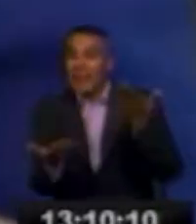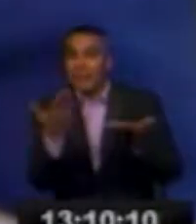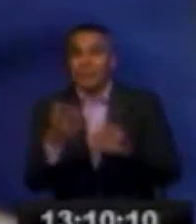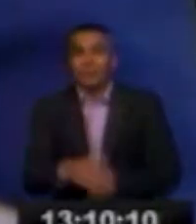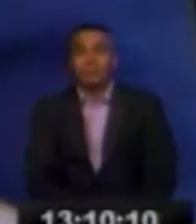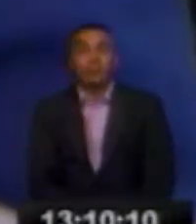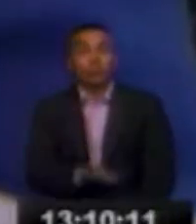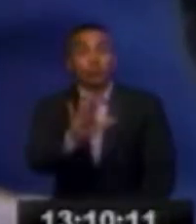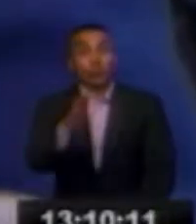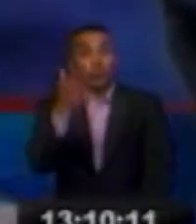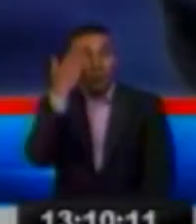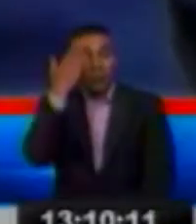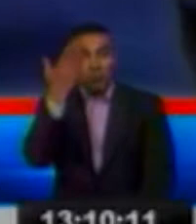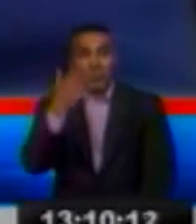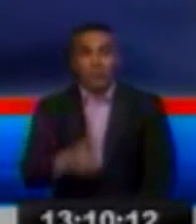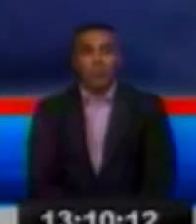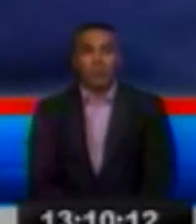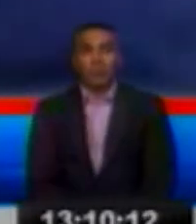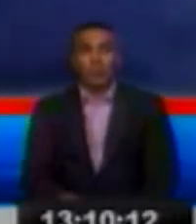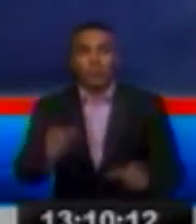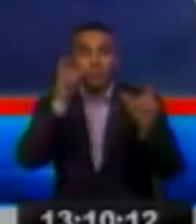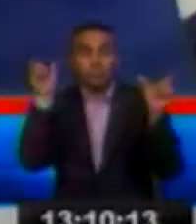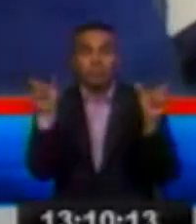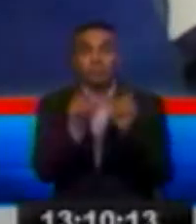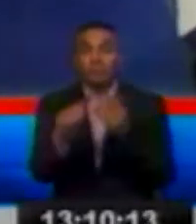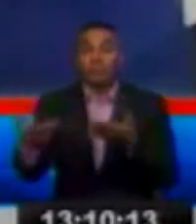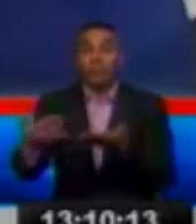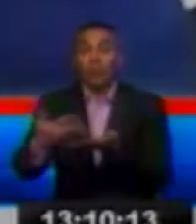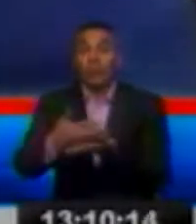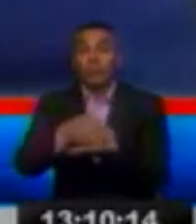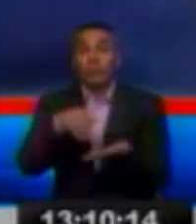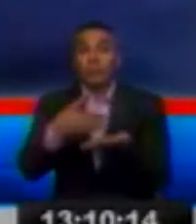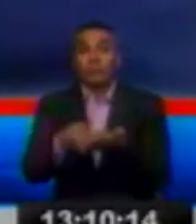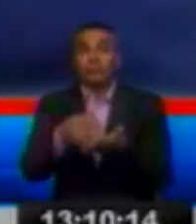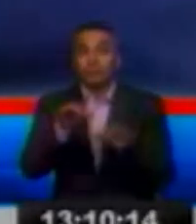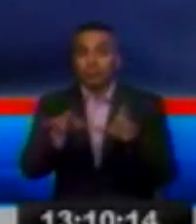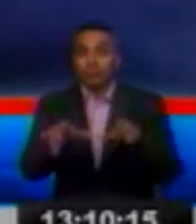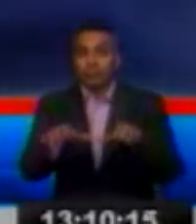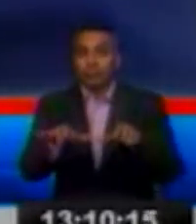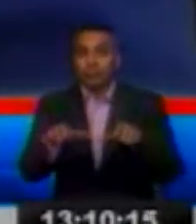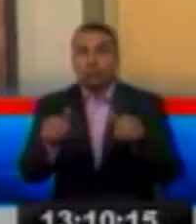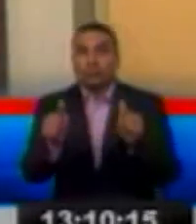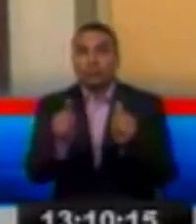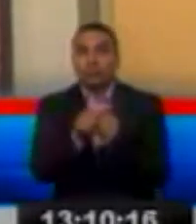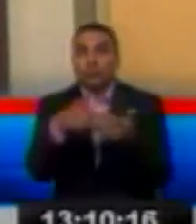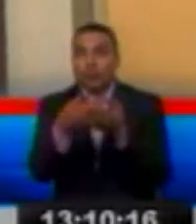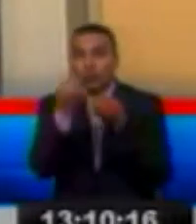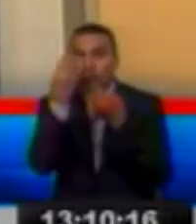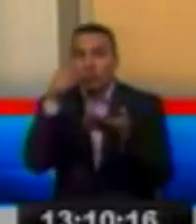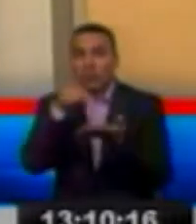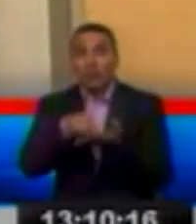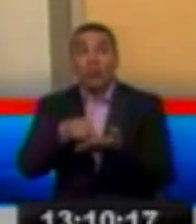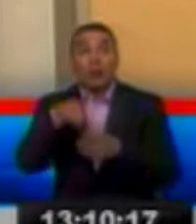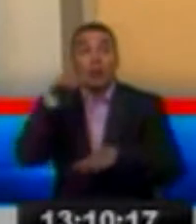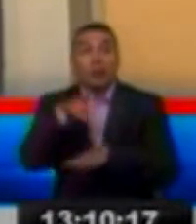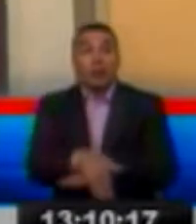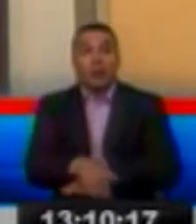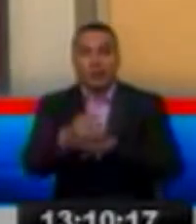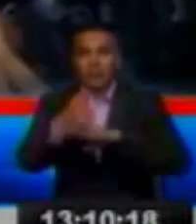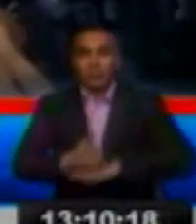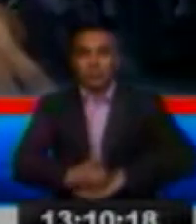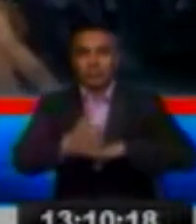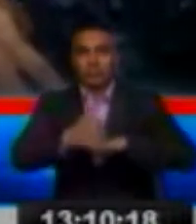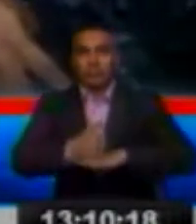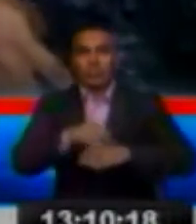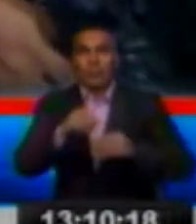ustedes comprenderán, la Fiscalía incautó monitores con los discos duros. En horas de la tarde, las autoridades